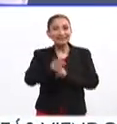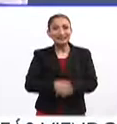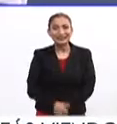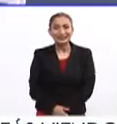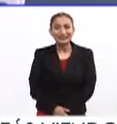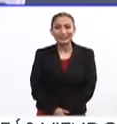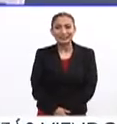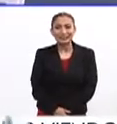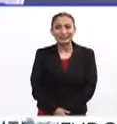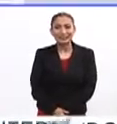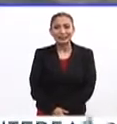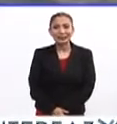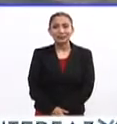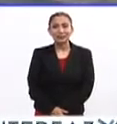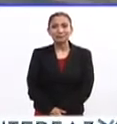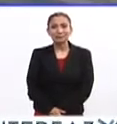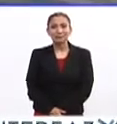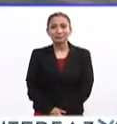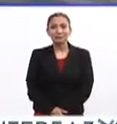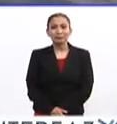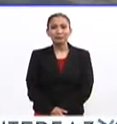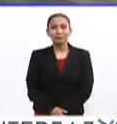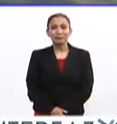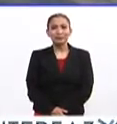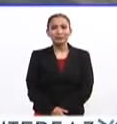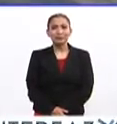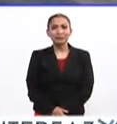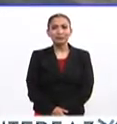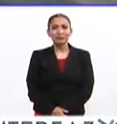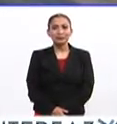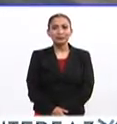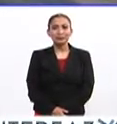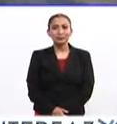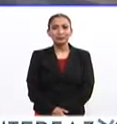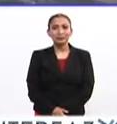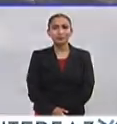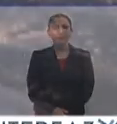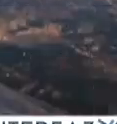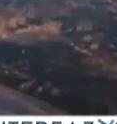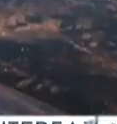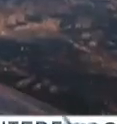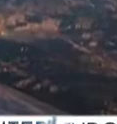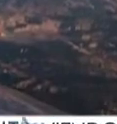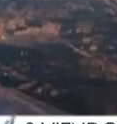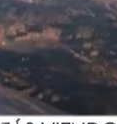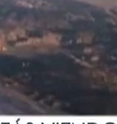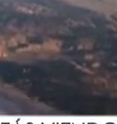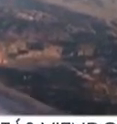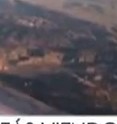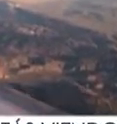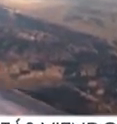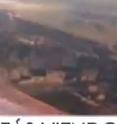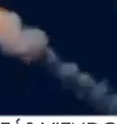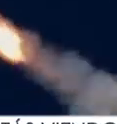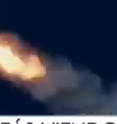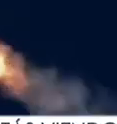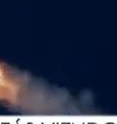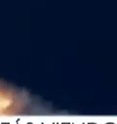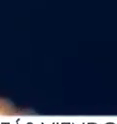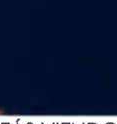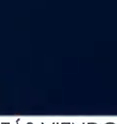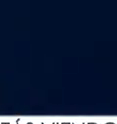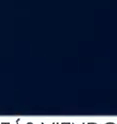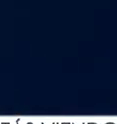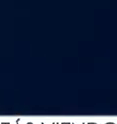trata. 3, 2, 1, release, release, release. Fire.